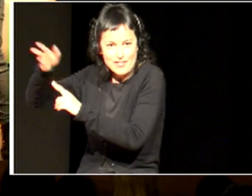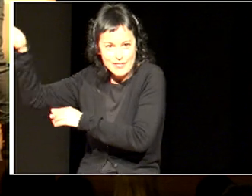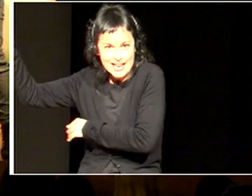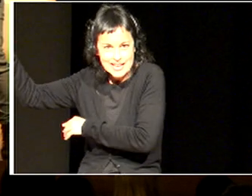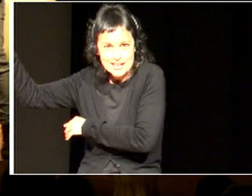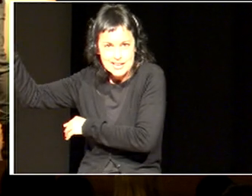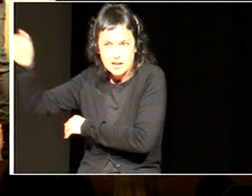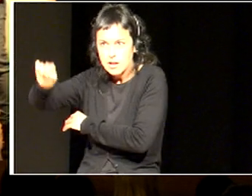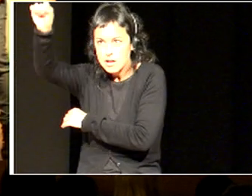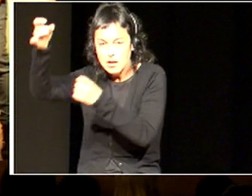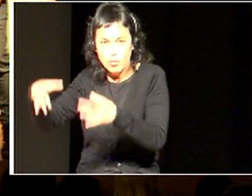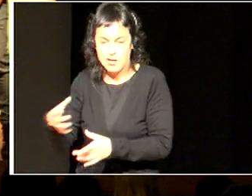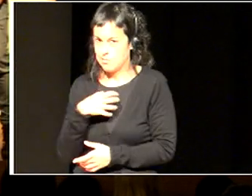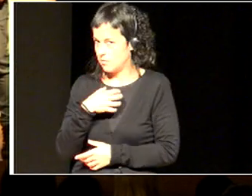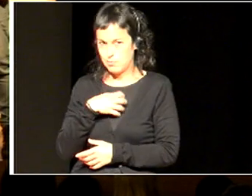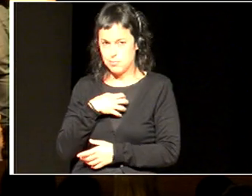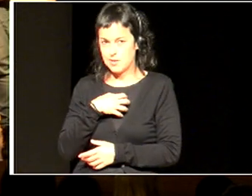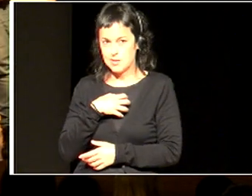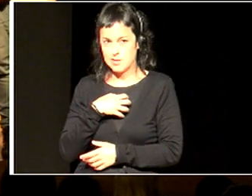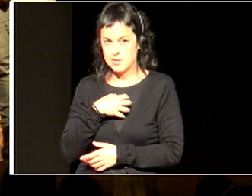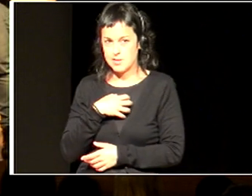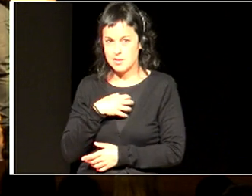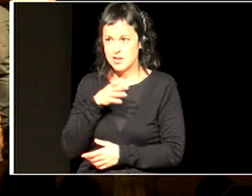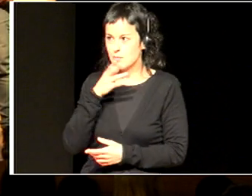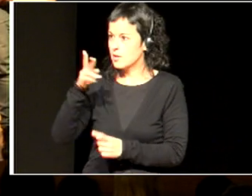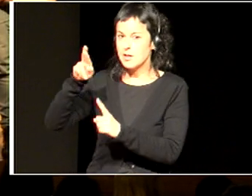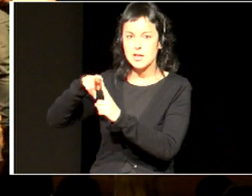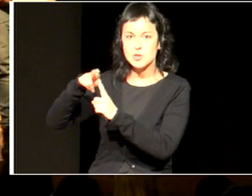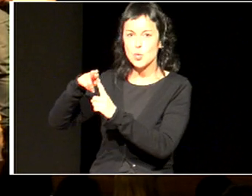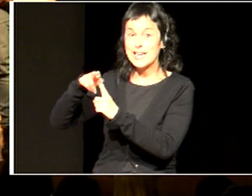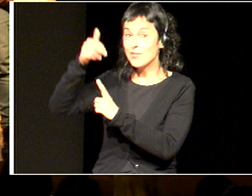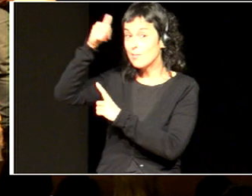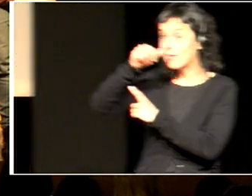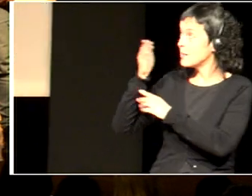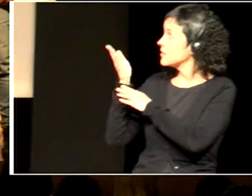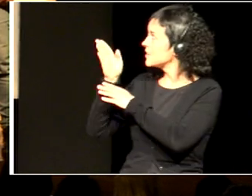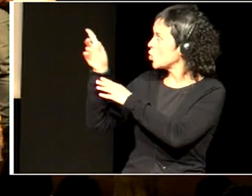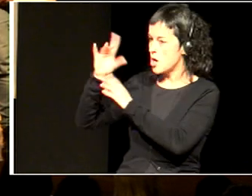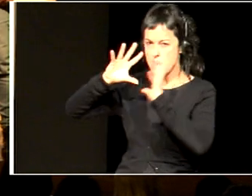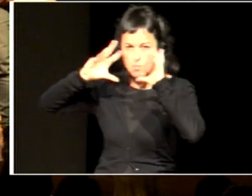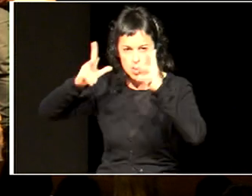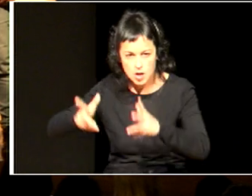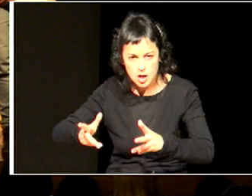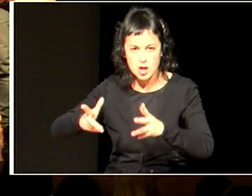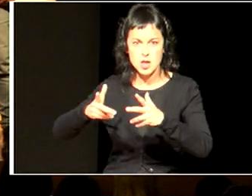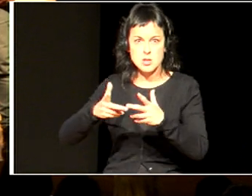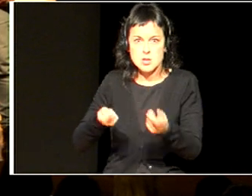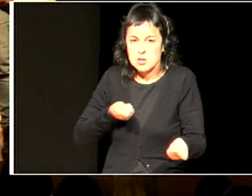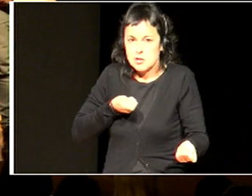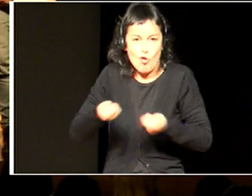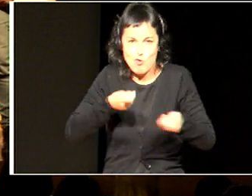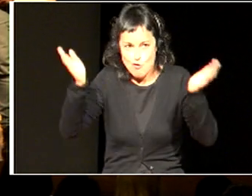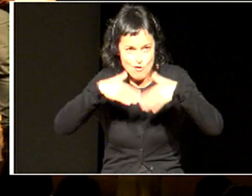superhéroe porque estamos dando un referente de masculinidad absolutamente violenta descontrolada